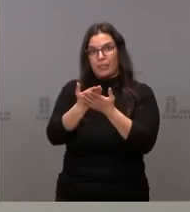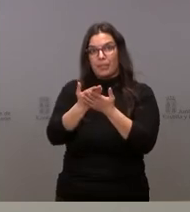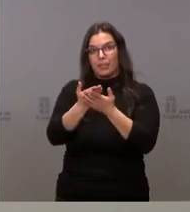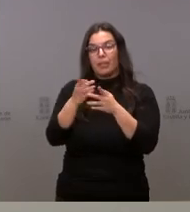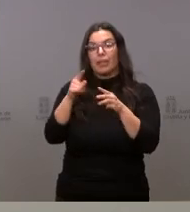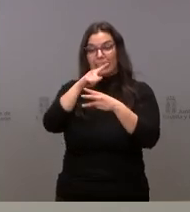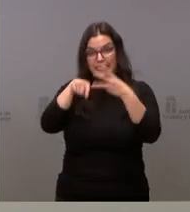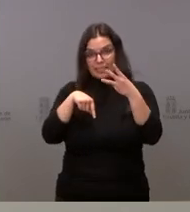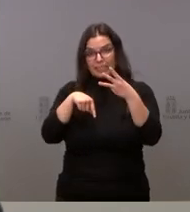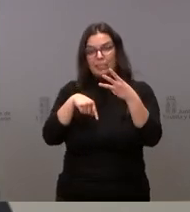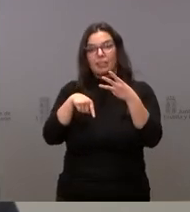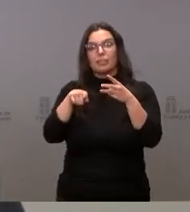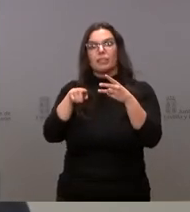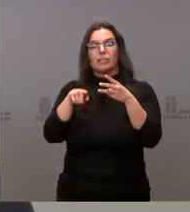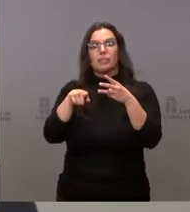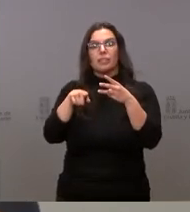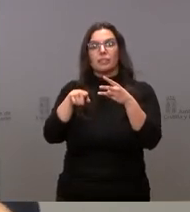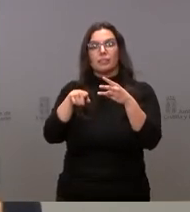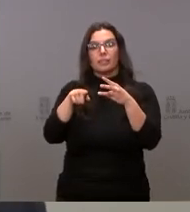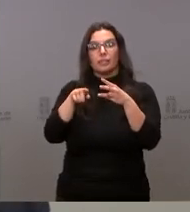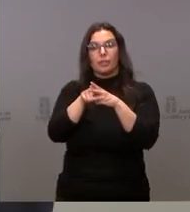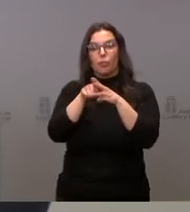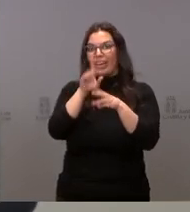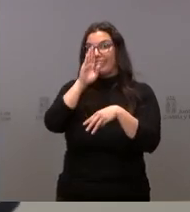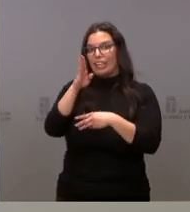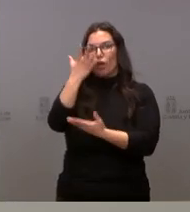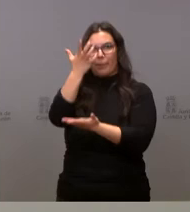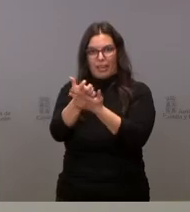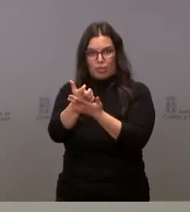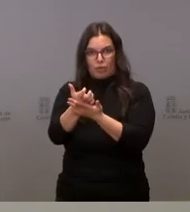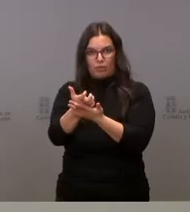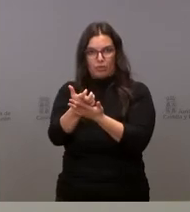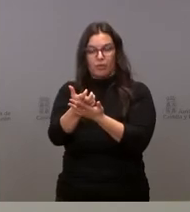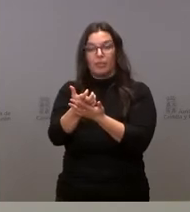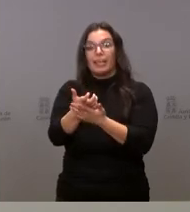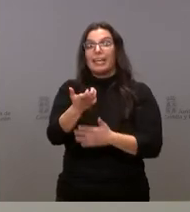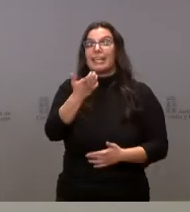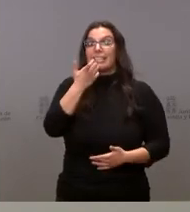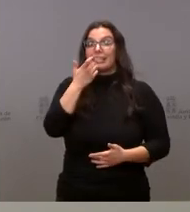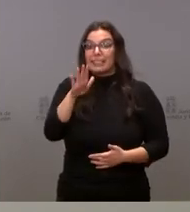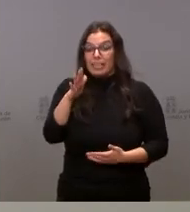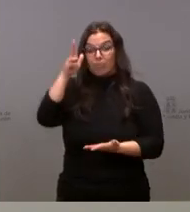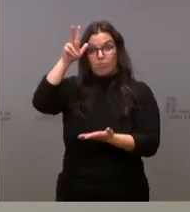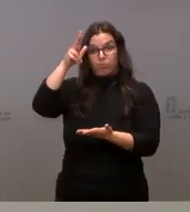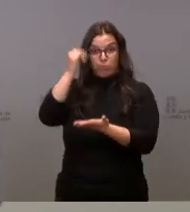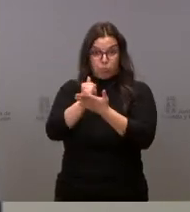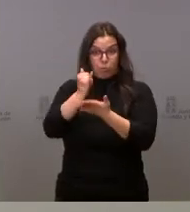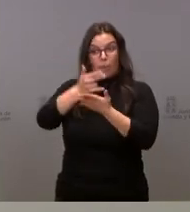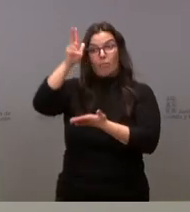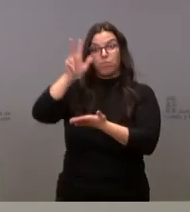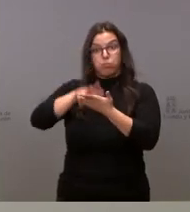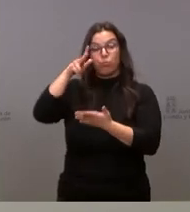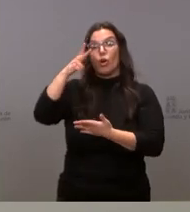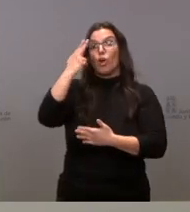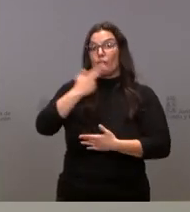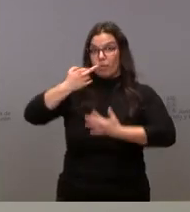tres casos a partir de la de la aplicación sacyl con ésta si se confirma el positivo una vez realizada esa validación de test en el caso